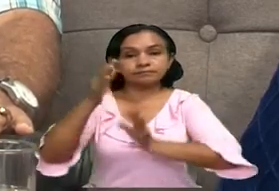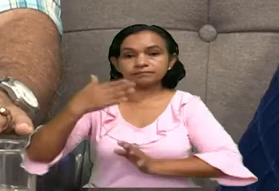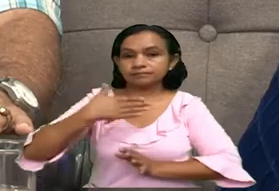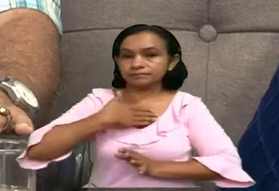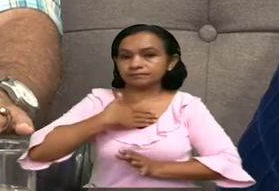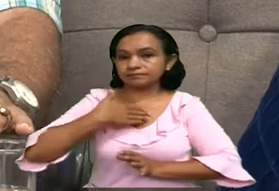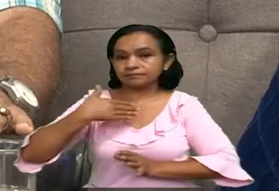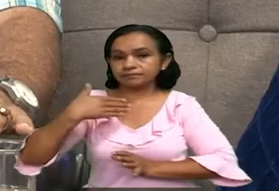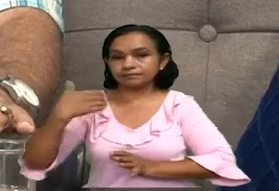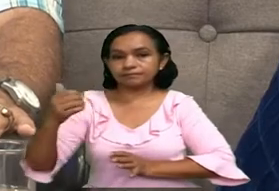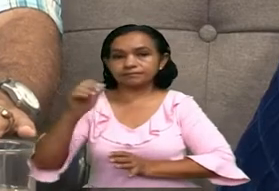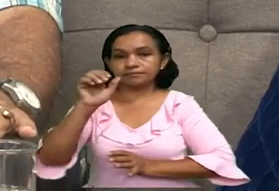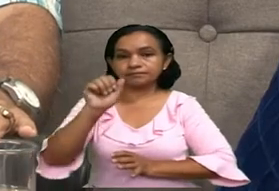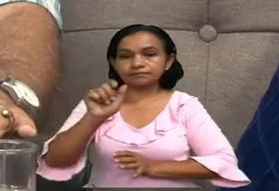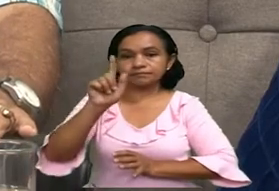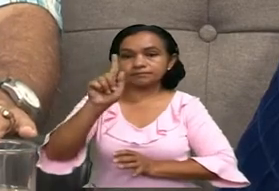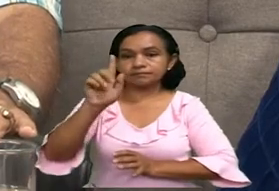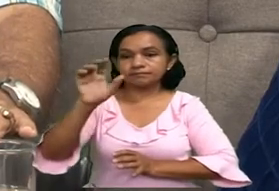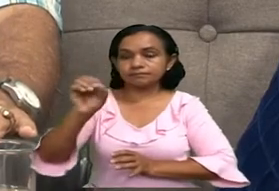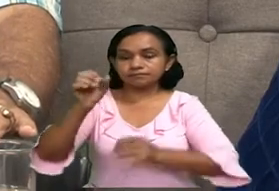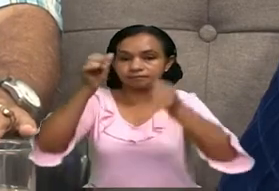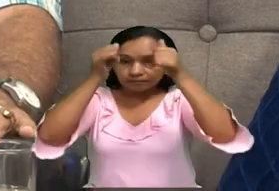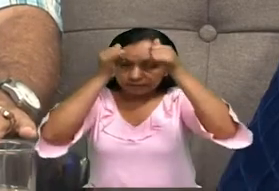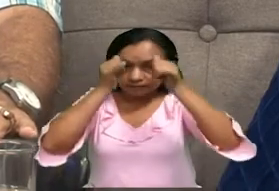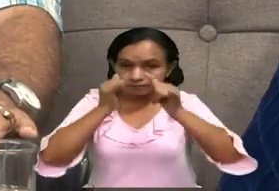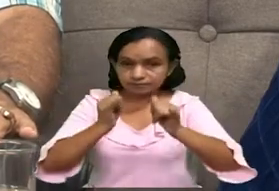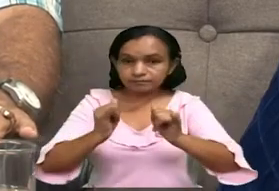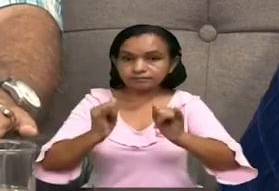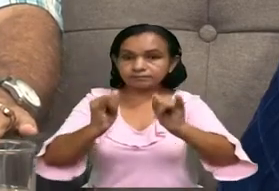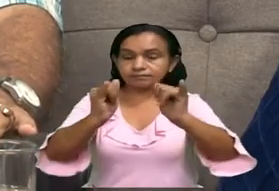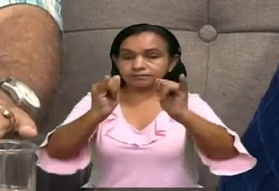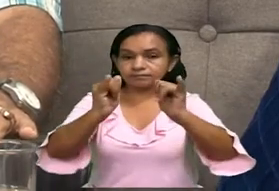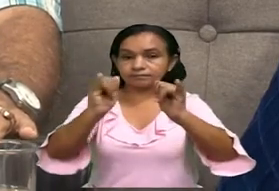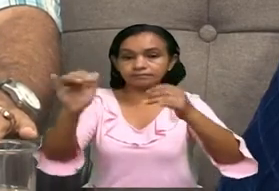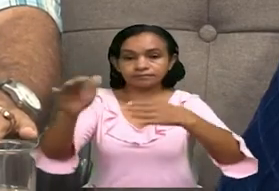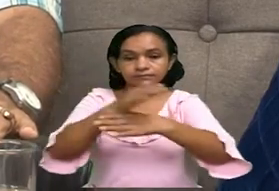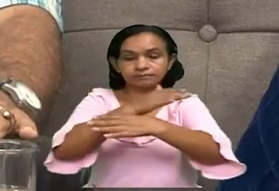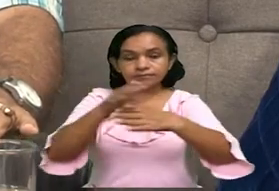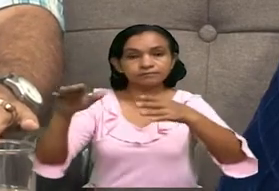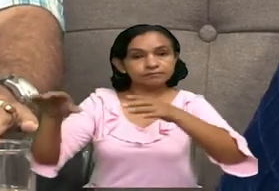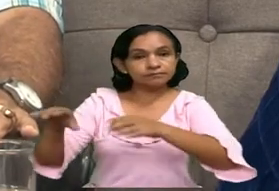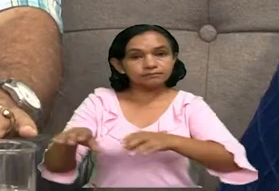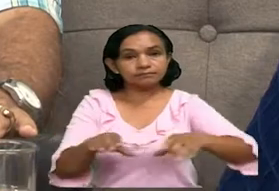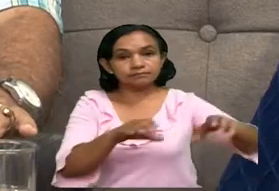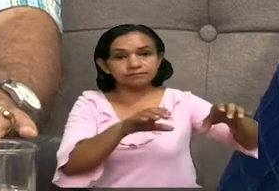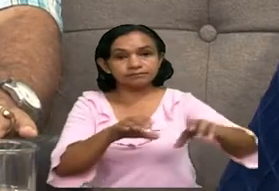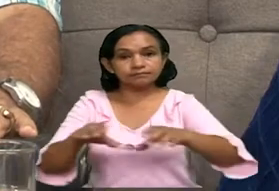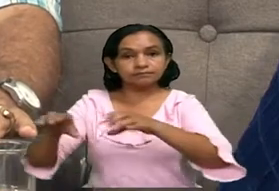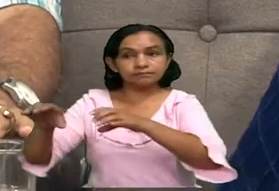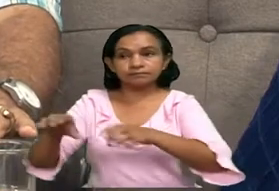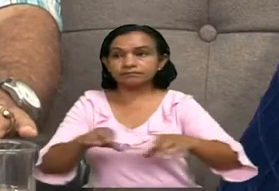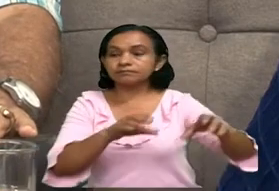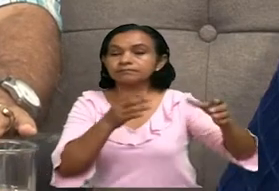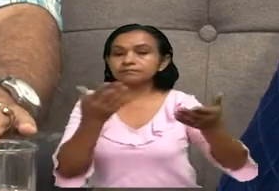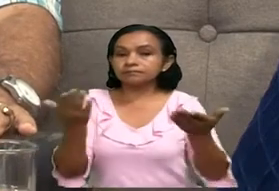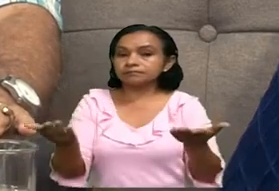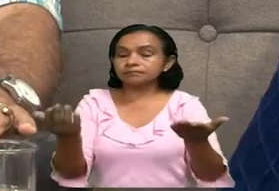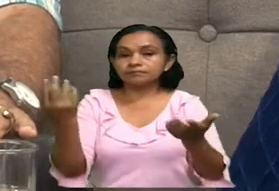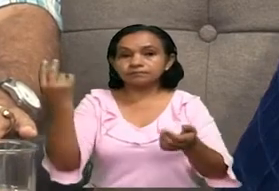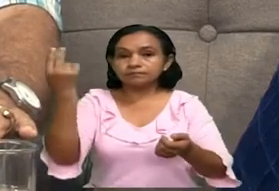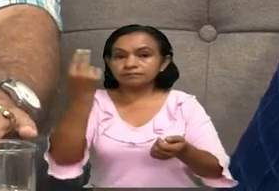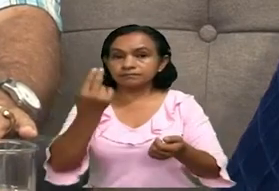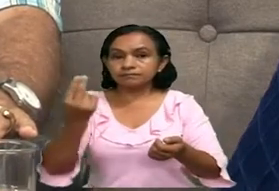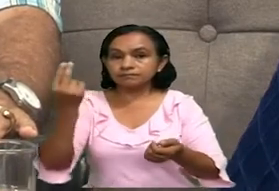mejoramiento del hato ganadero. En él se enfilan una serie de acciones que tienen que ver con el uso